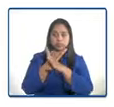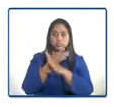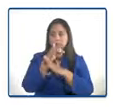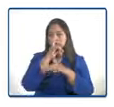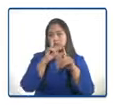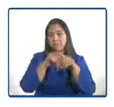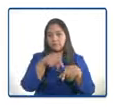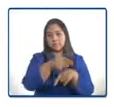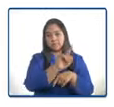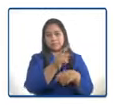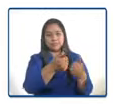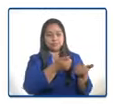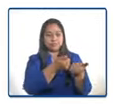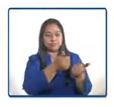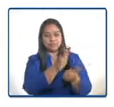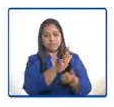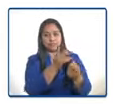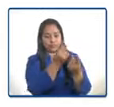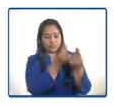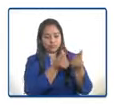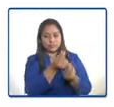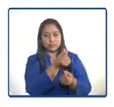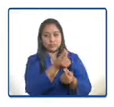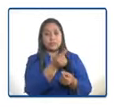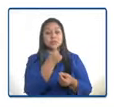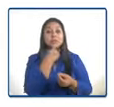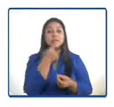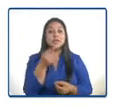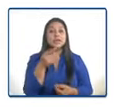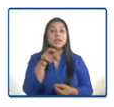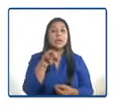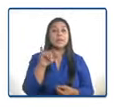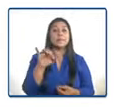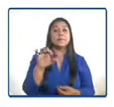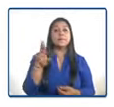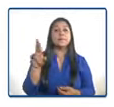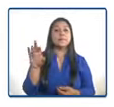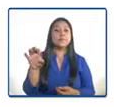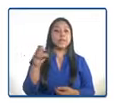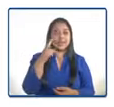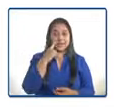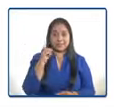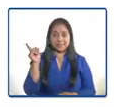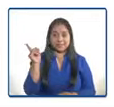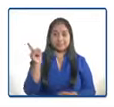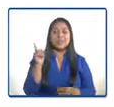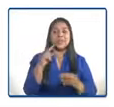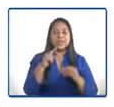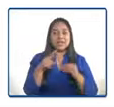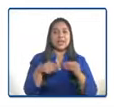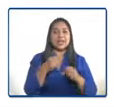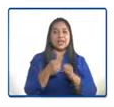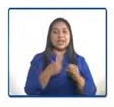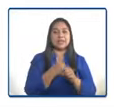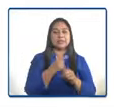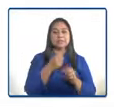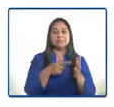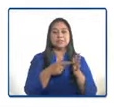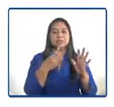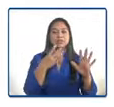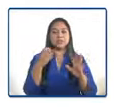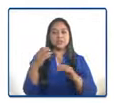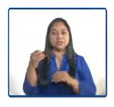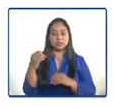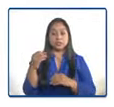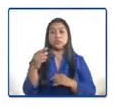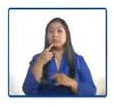negocio. Esto lo dijo Jean-Pierre Samuel Dupont en el siglo XVIII. Y sigue siendo vigente esta